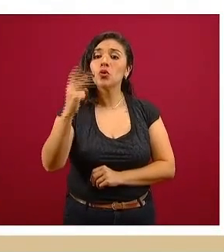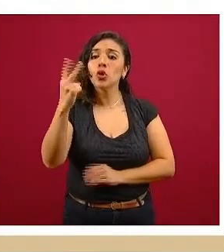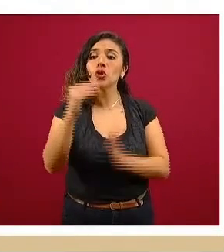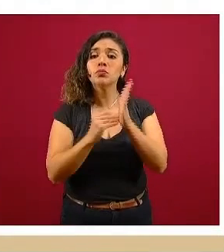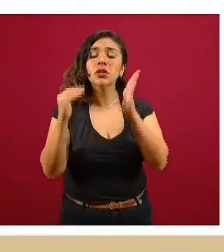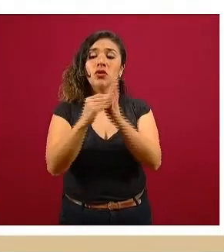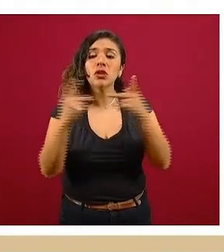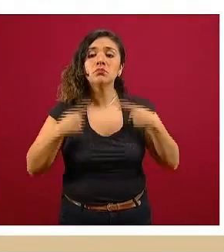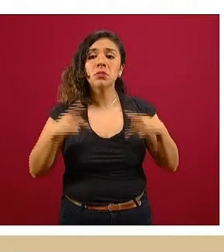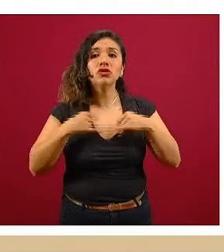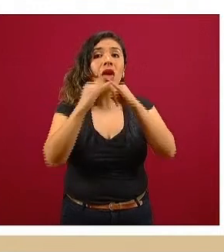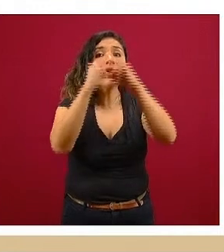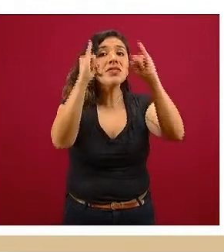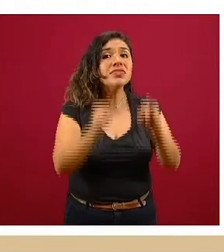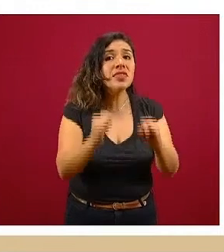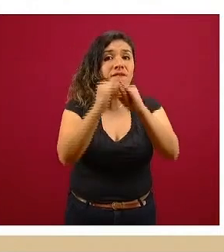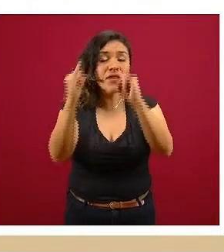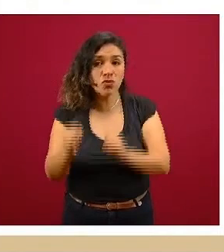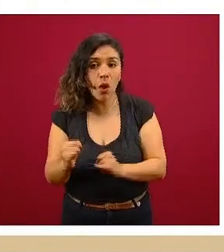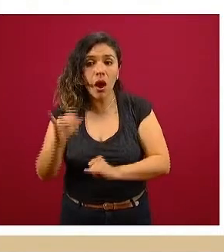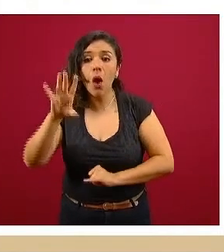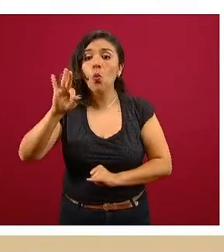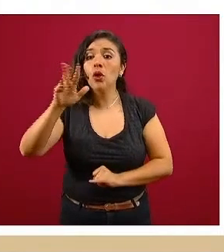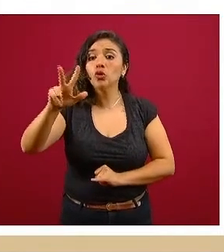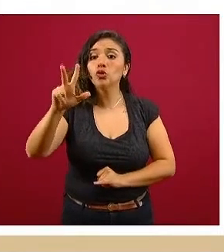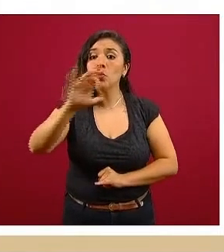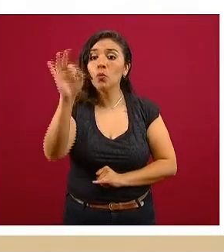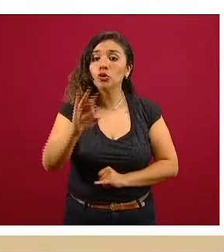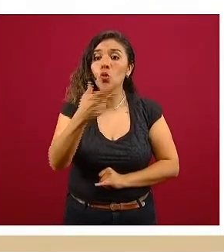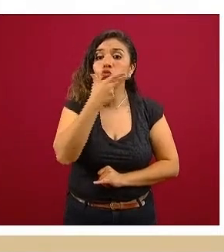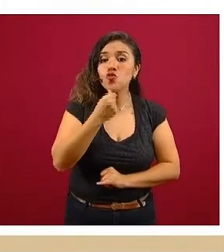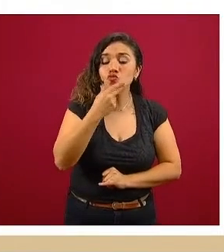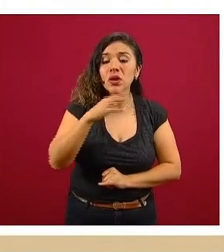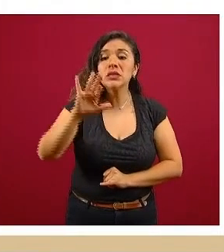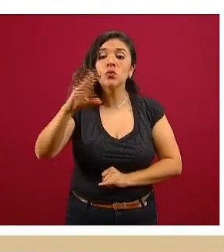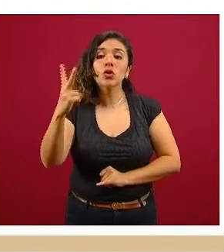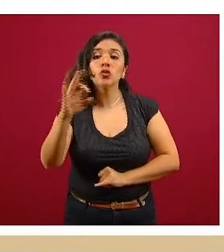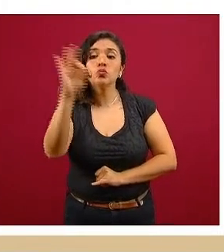millones de usuarios individuales, 48% hombres,